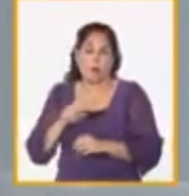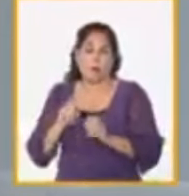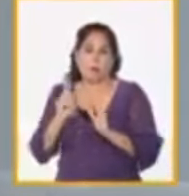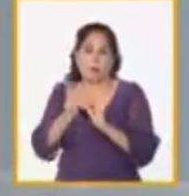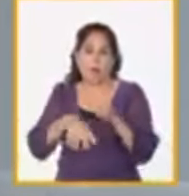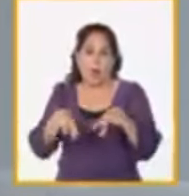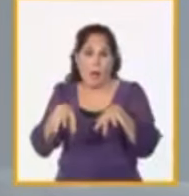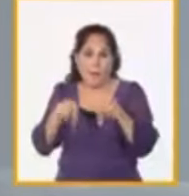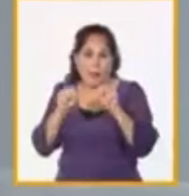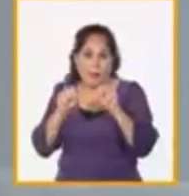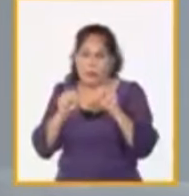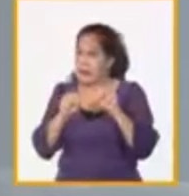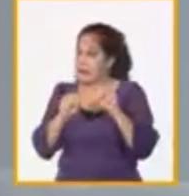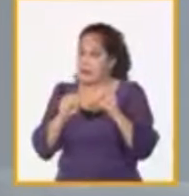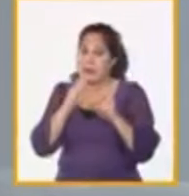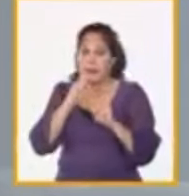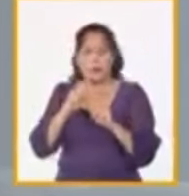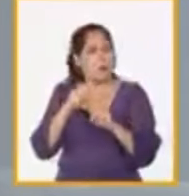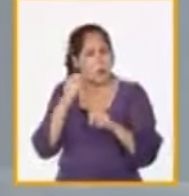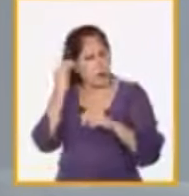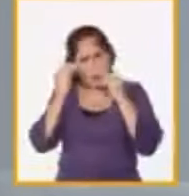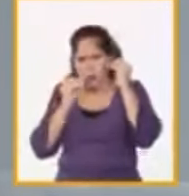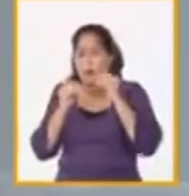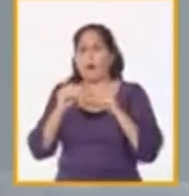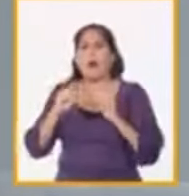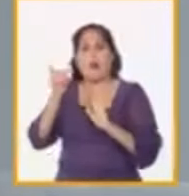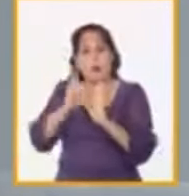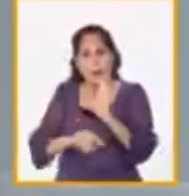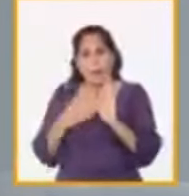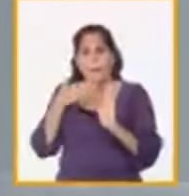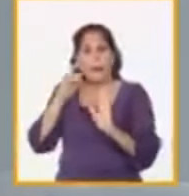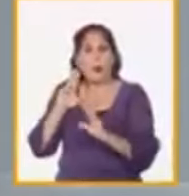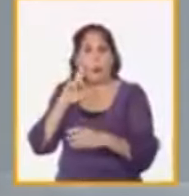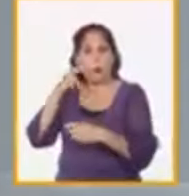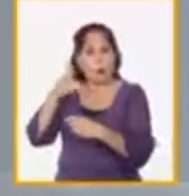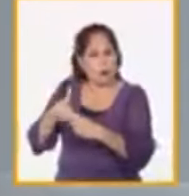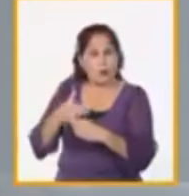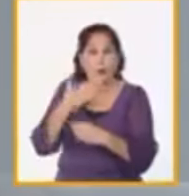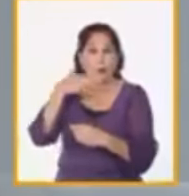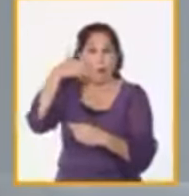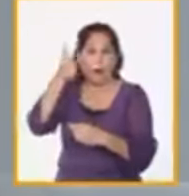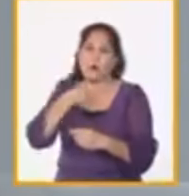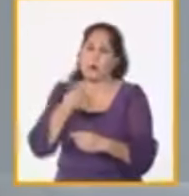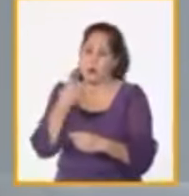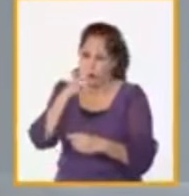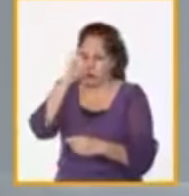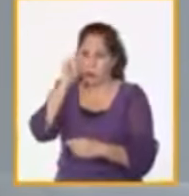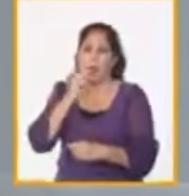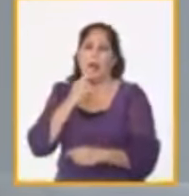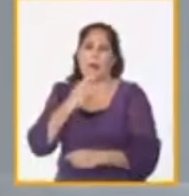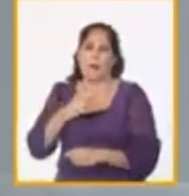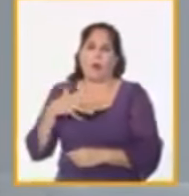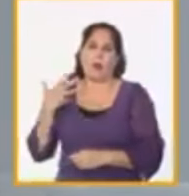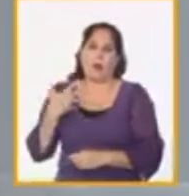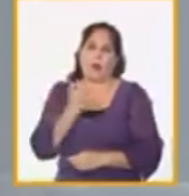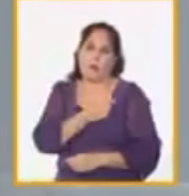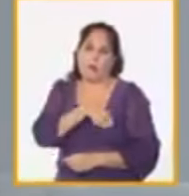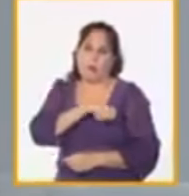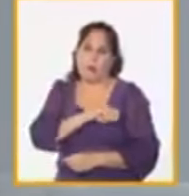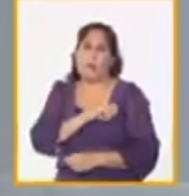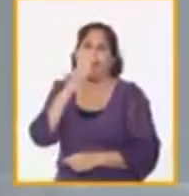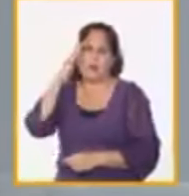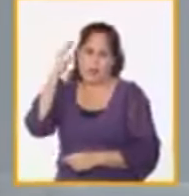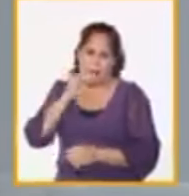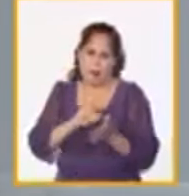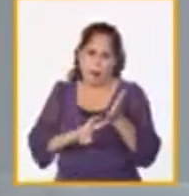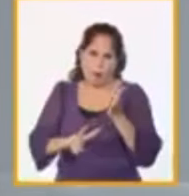iremos dando respuesta a los planteamientos, porque sí tenemos una cosa, que sabemos en cada